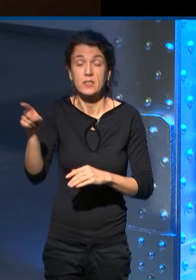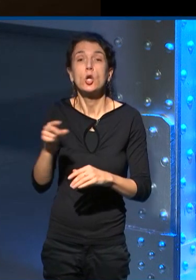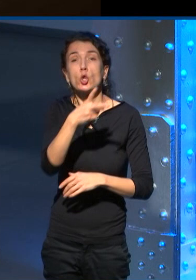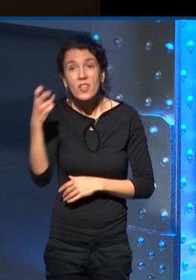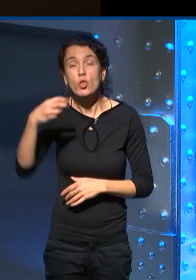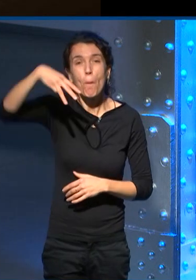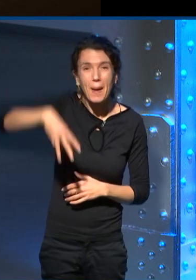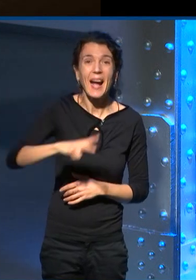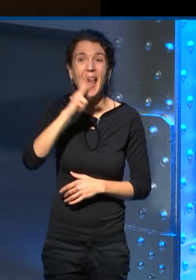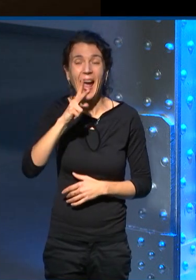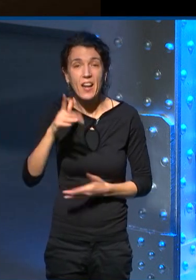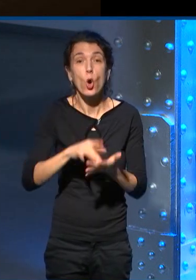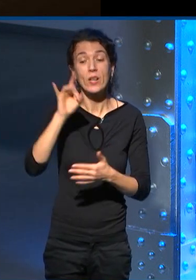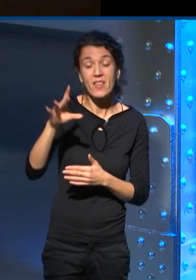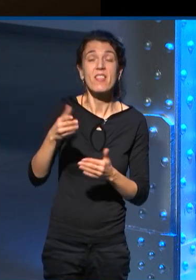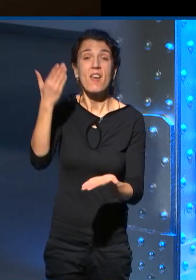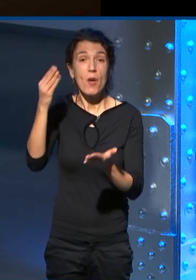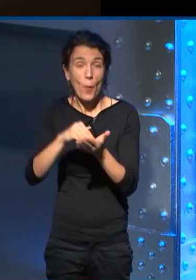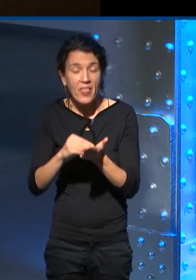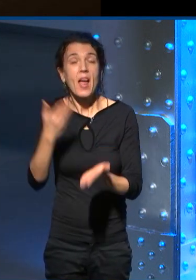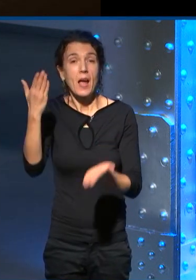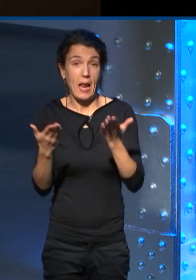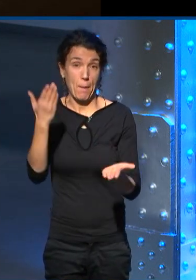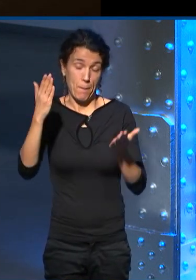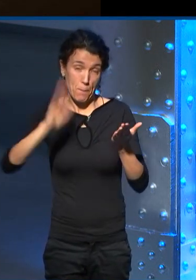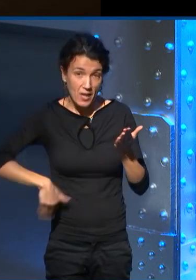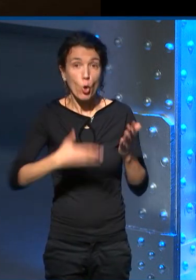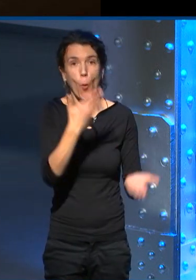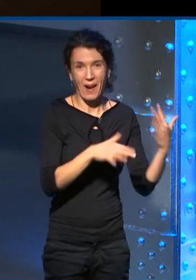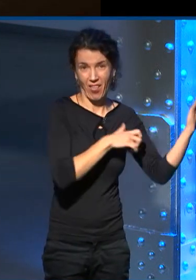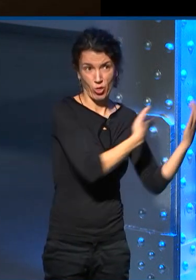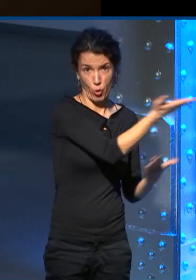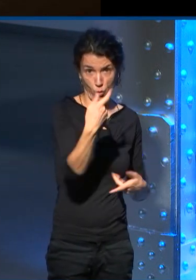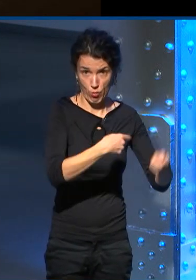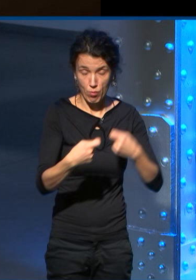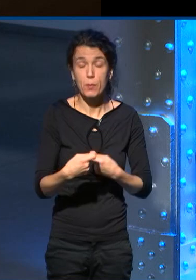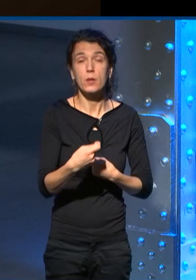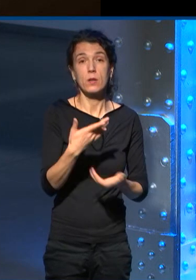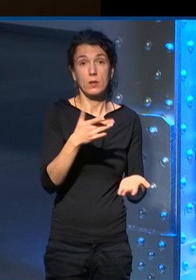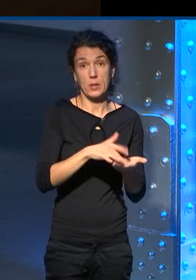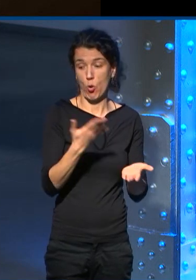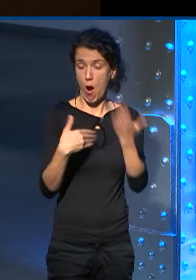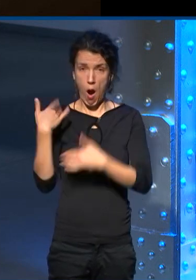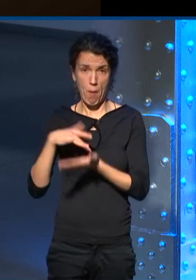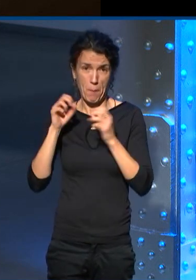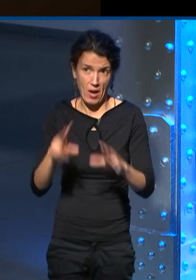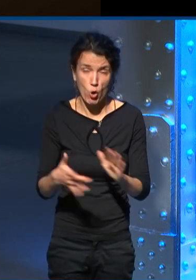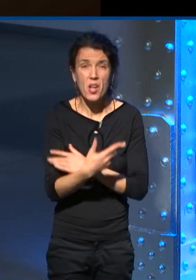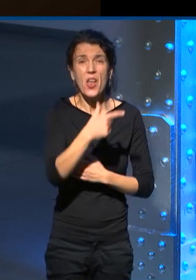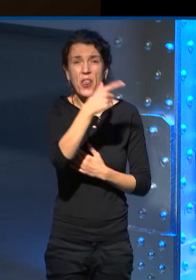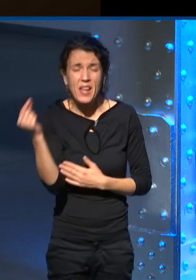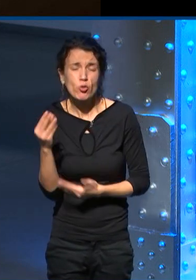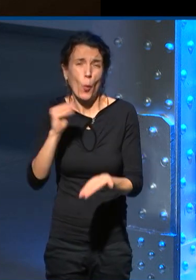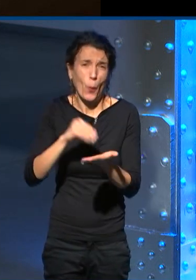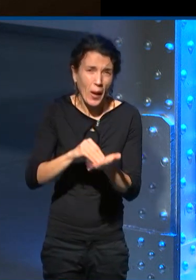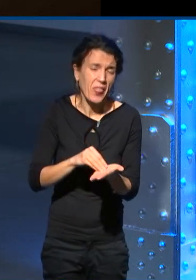200 MHz, unas 15 veces más lento de lo que cualquiera de nosotros pueda tener en casa. Pero si te vas años más atrás, la cosa era peor y llegamos a ser cientos de